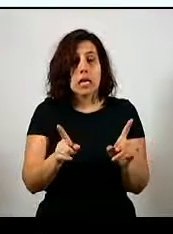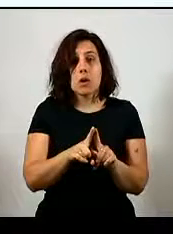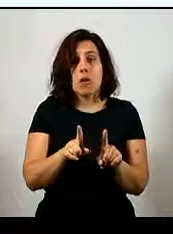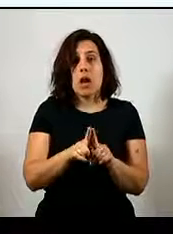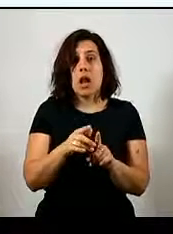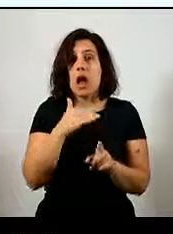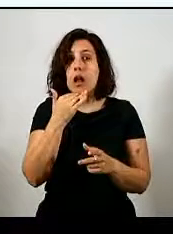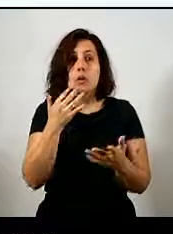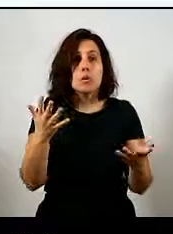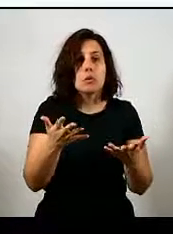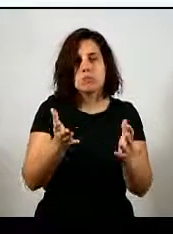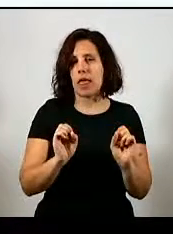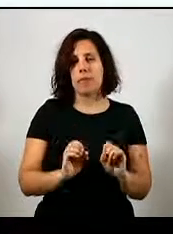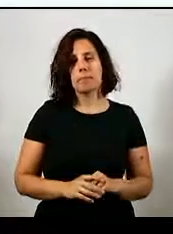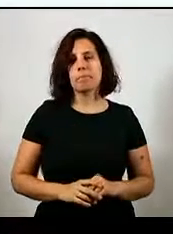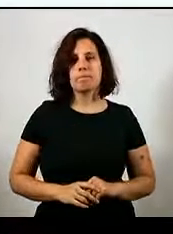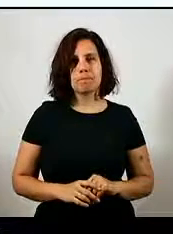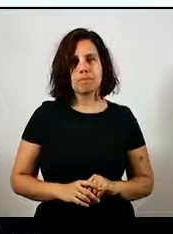horizonte.